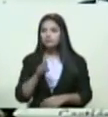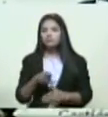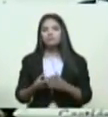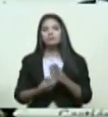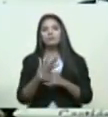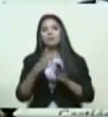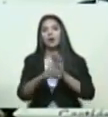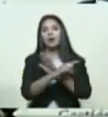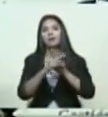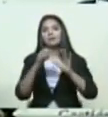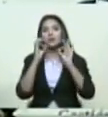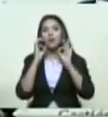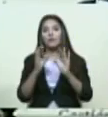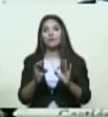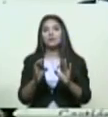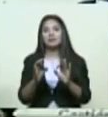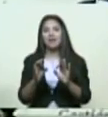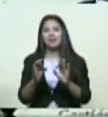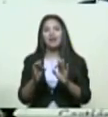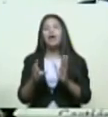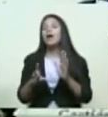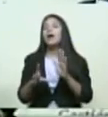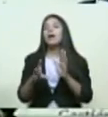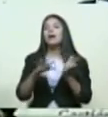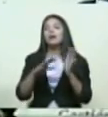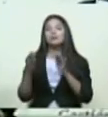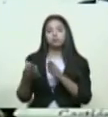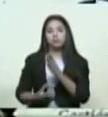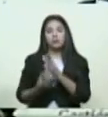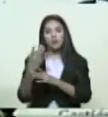Gaceta Fiscal de manera irrita y soberbia